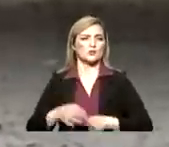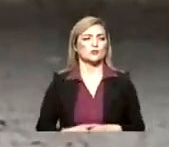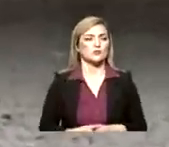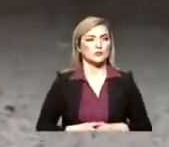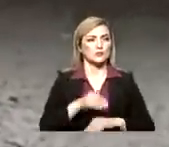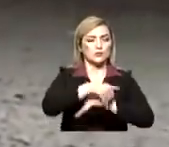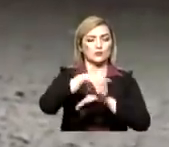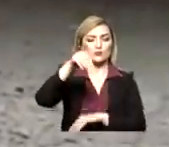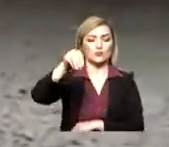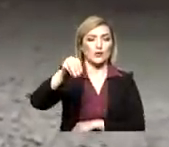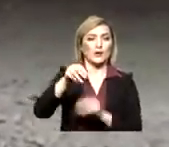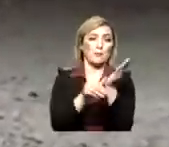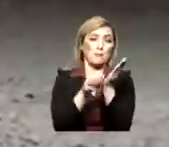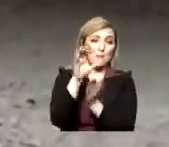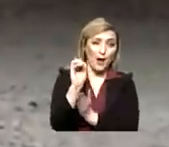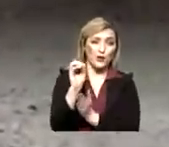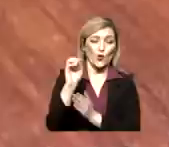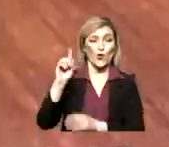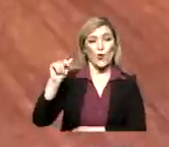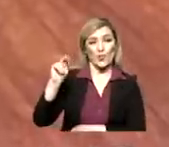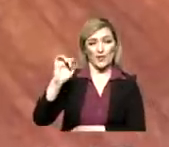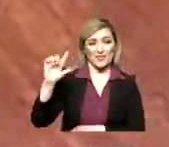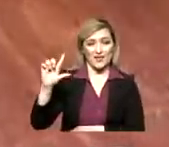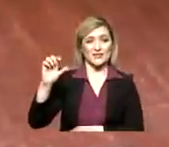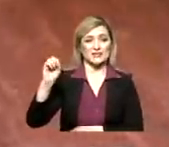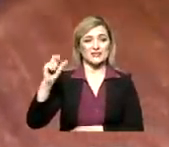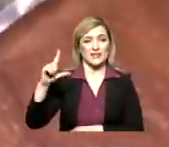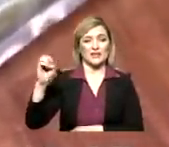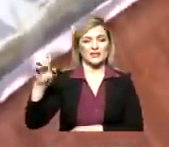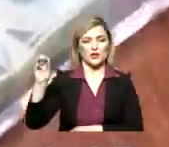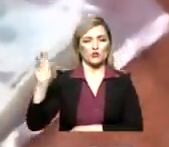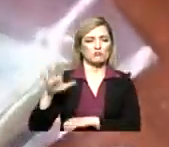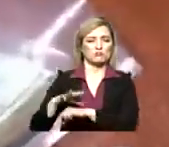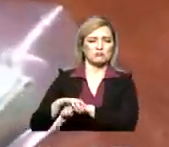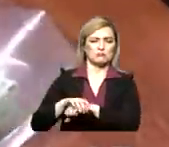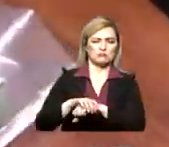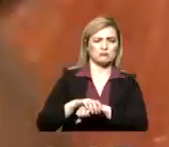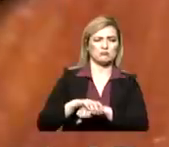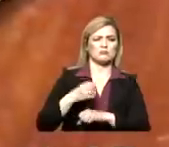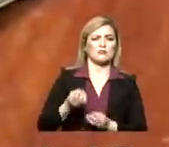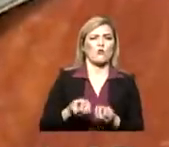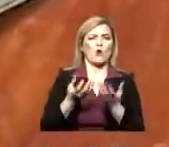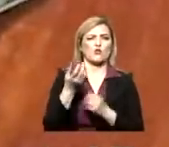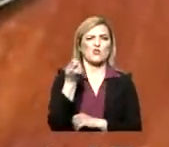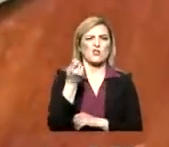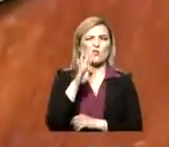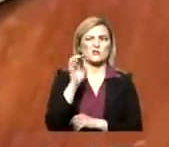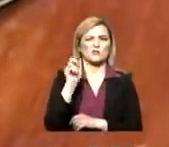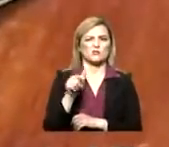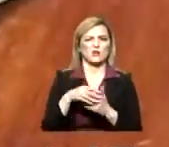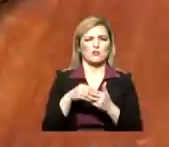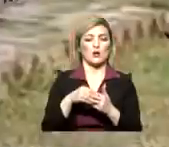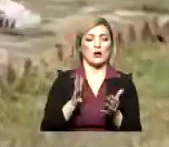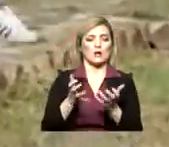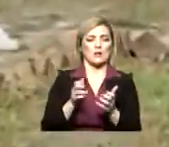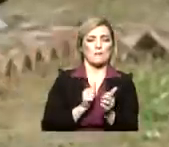mientras la tarde del martes el hermano de Salcedo, Noé Salcedo, fue detenido con $40,000 en efectivo cuando intentaba cruzar la frontera